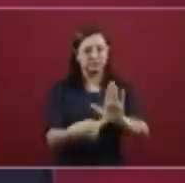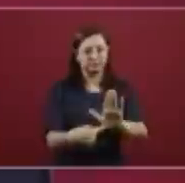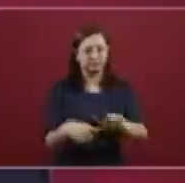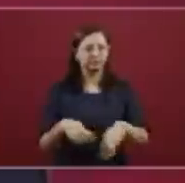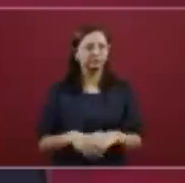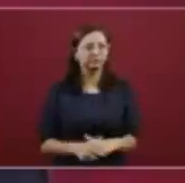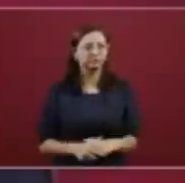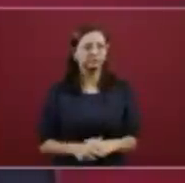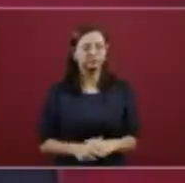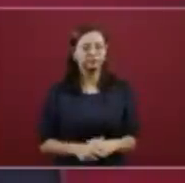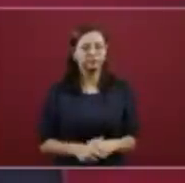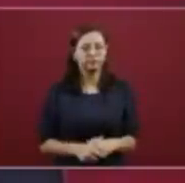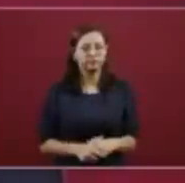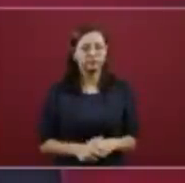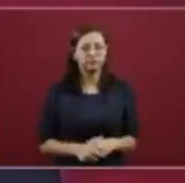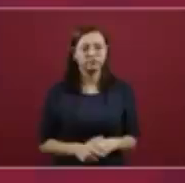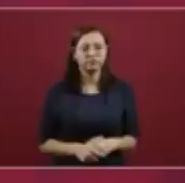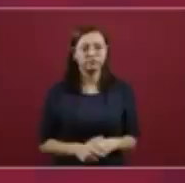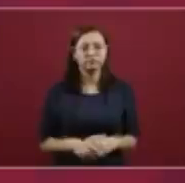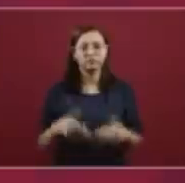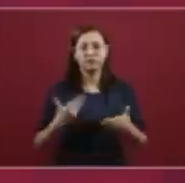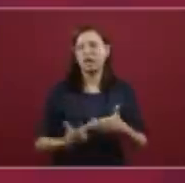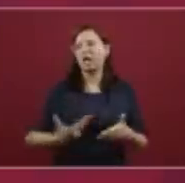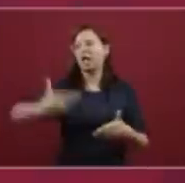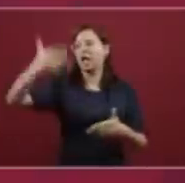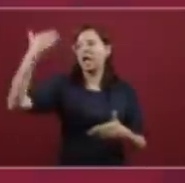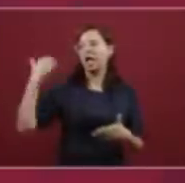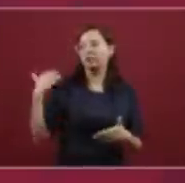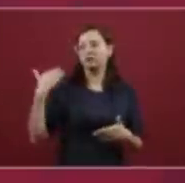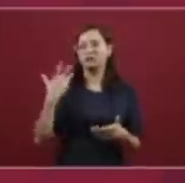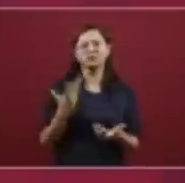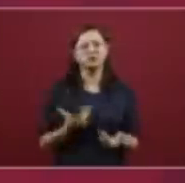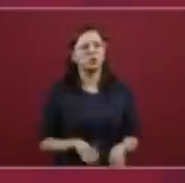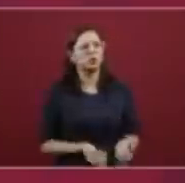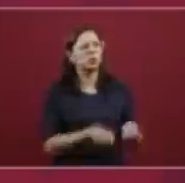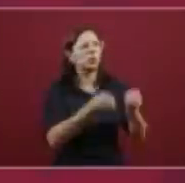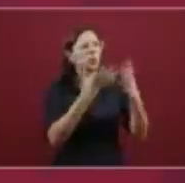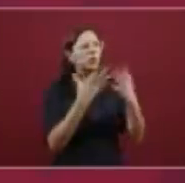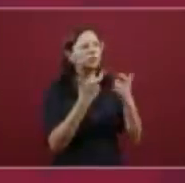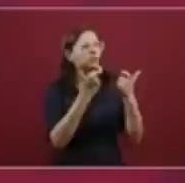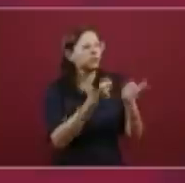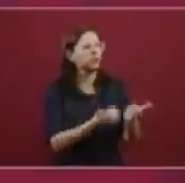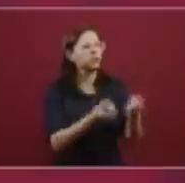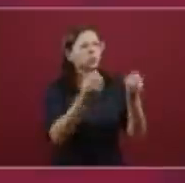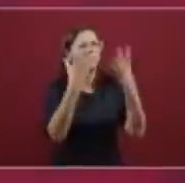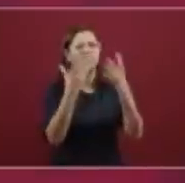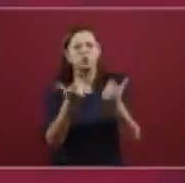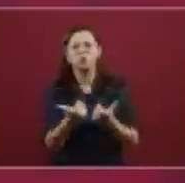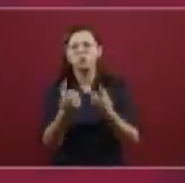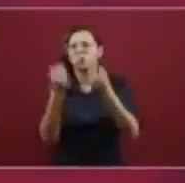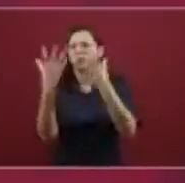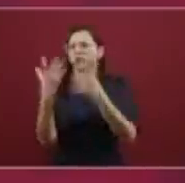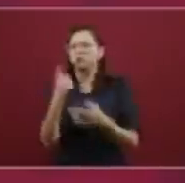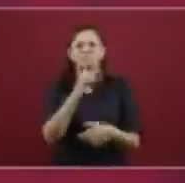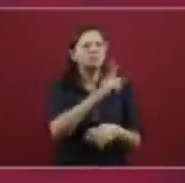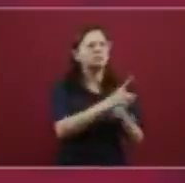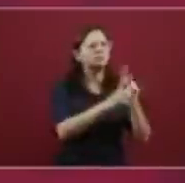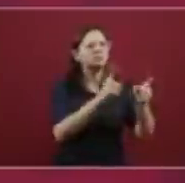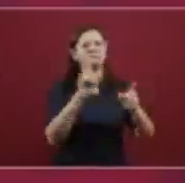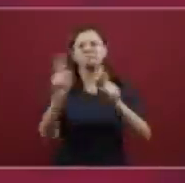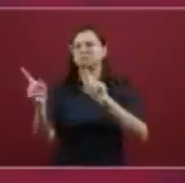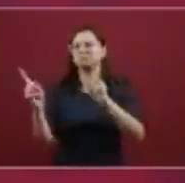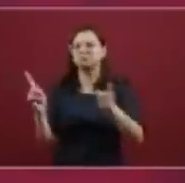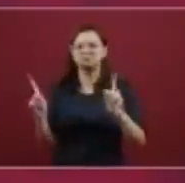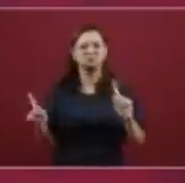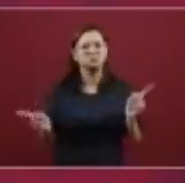Anteriormente no se sabía en realidad cuánto ganaban